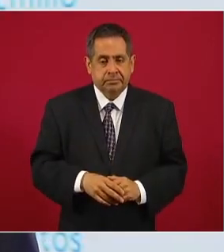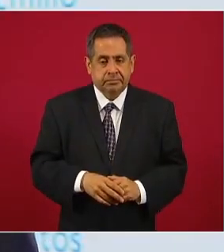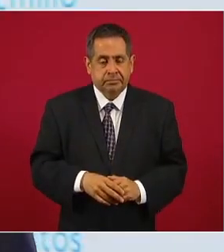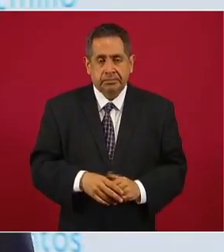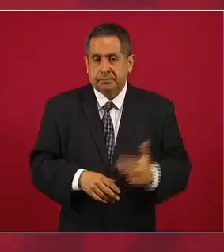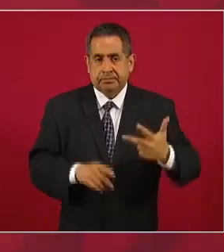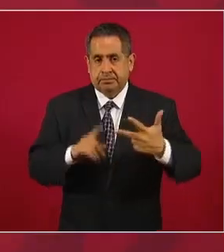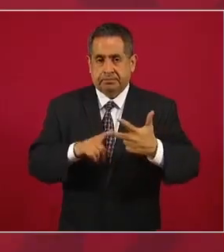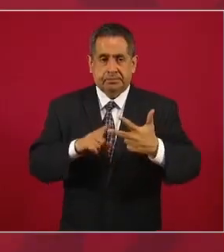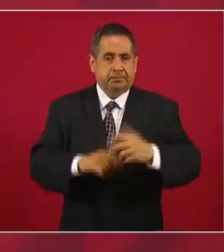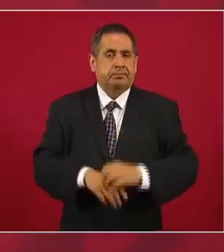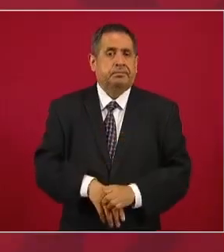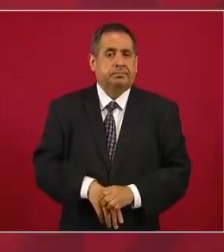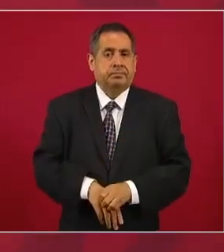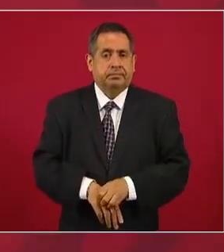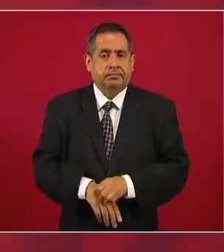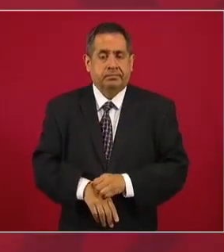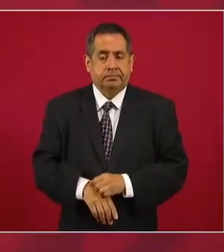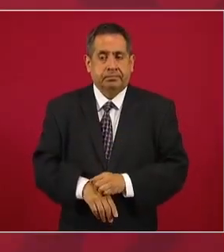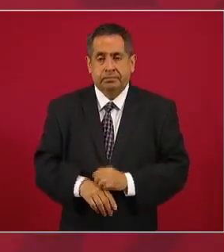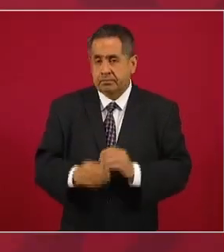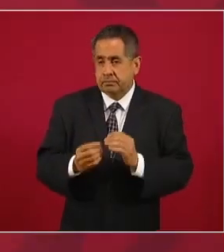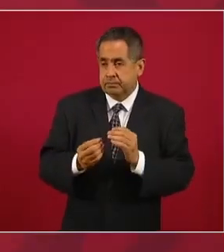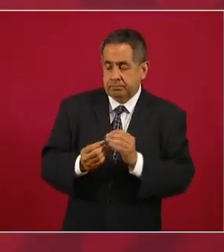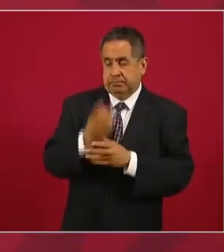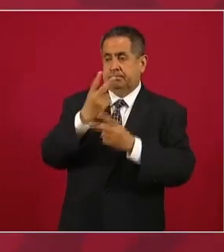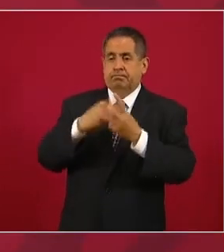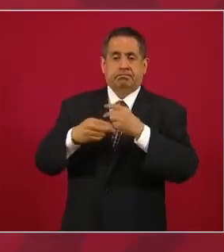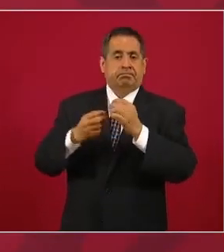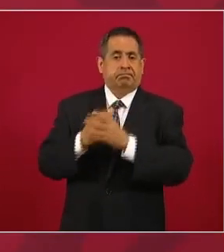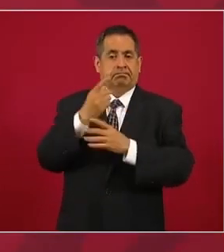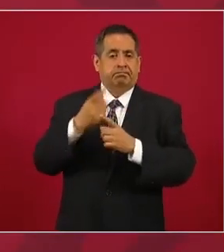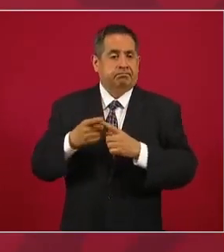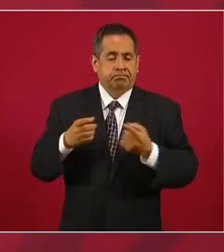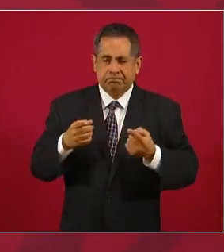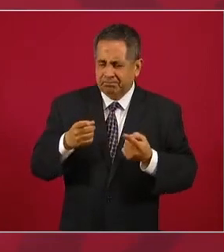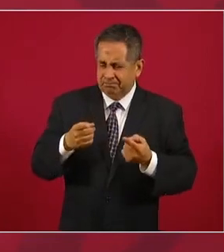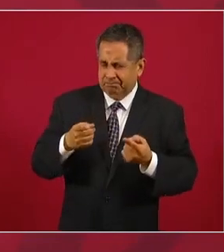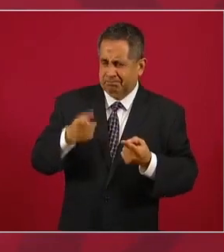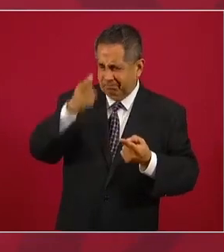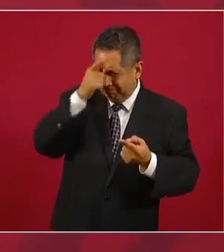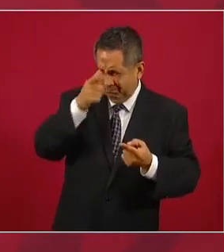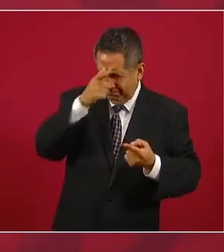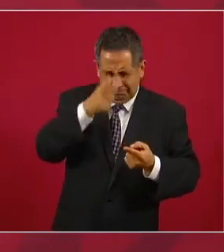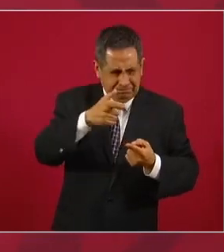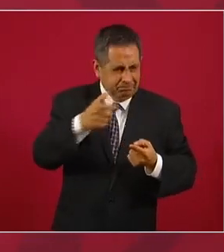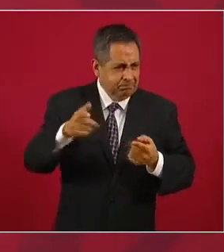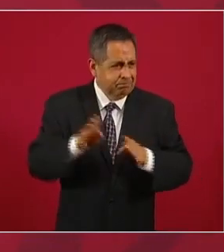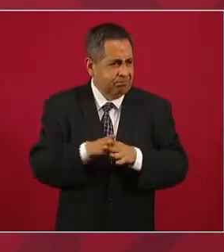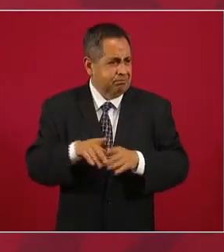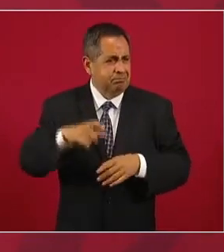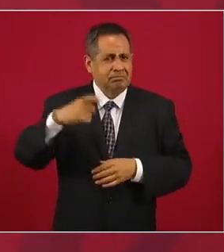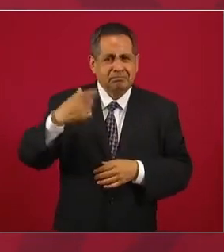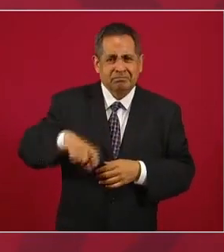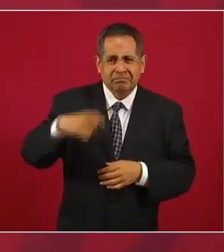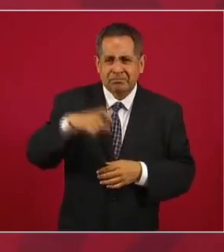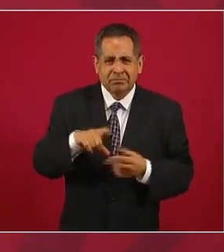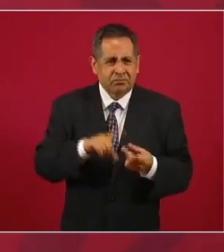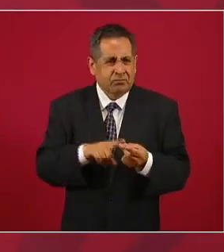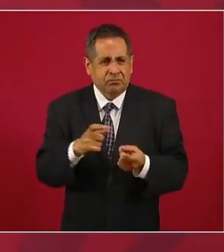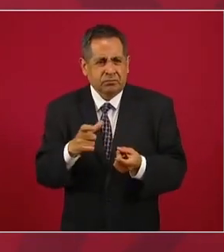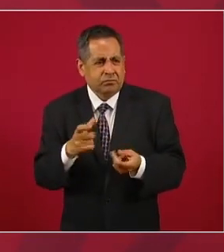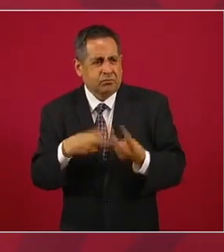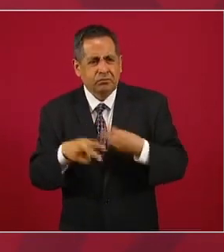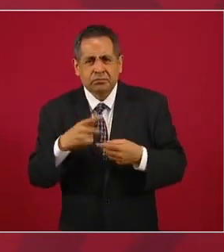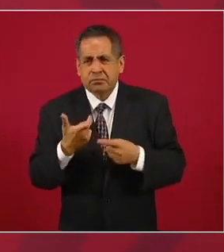Octavo, la irrupción de grandes cantidades de dinero de procedencia desconocida